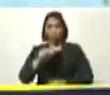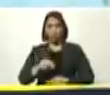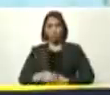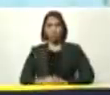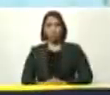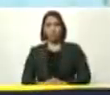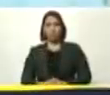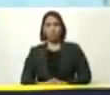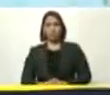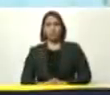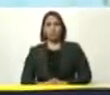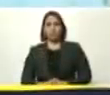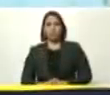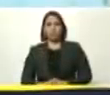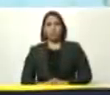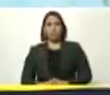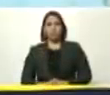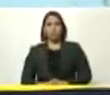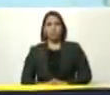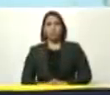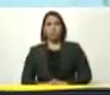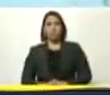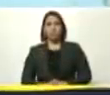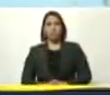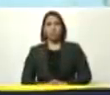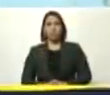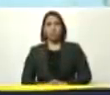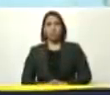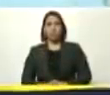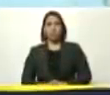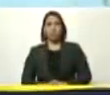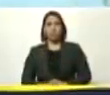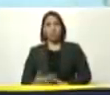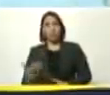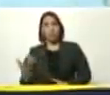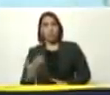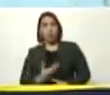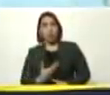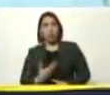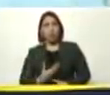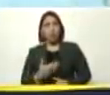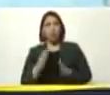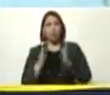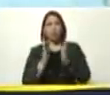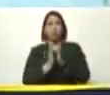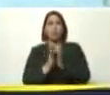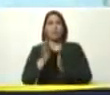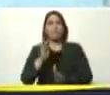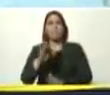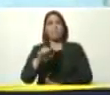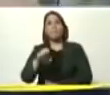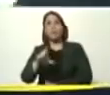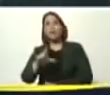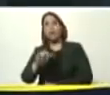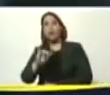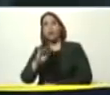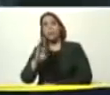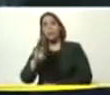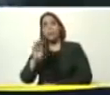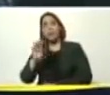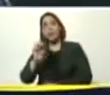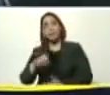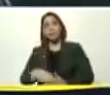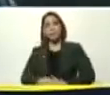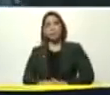salsa. Juan Betancur. El alcalde de San Felipe, Roger Daza,